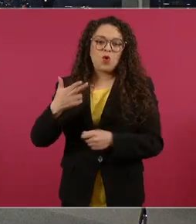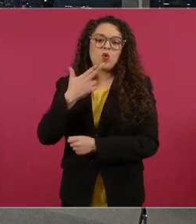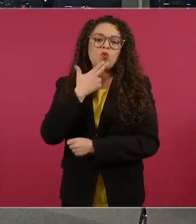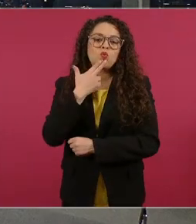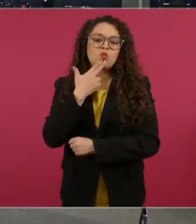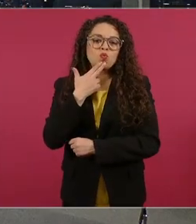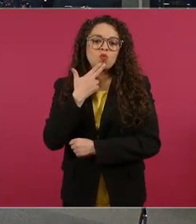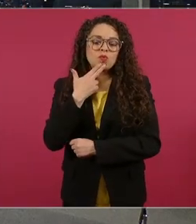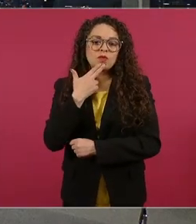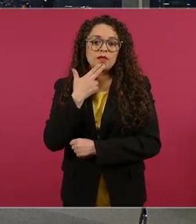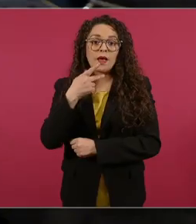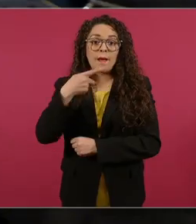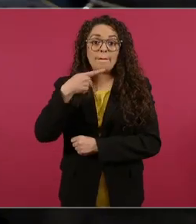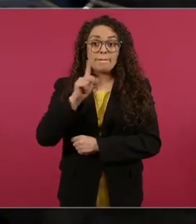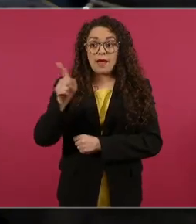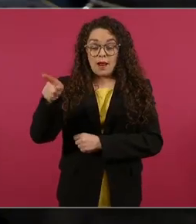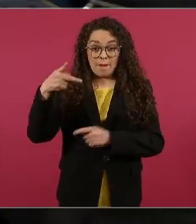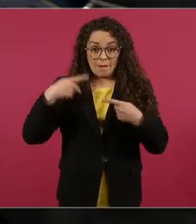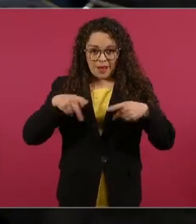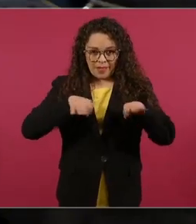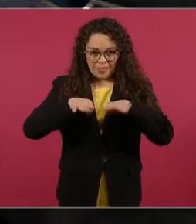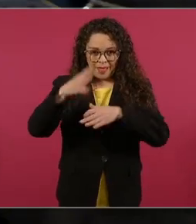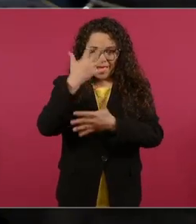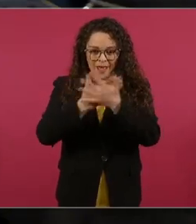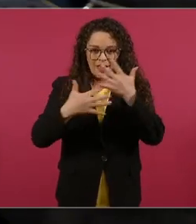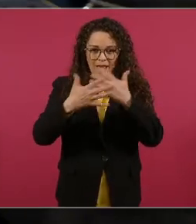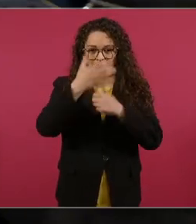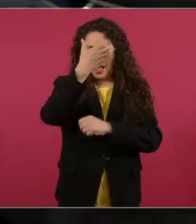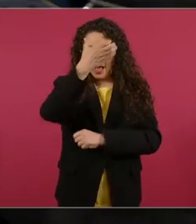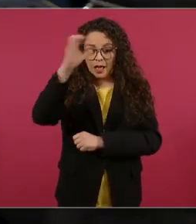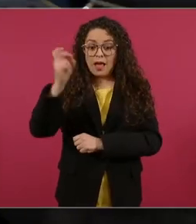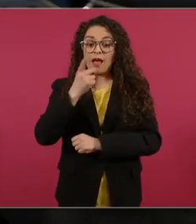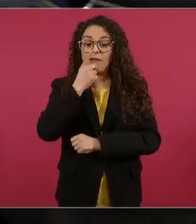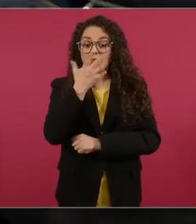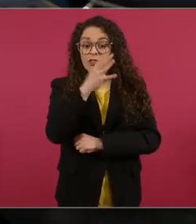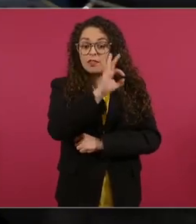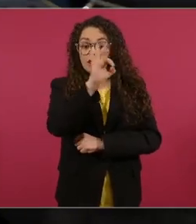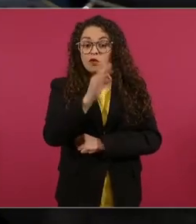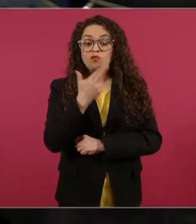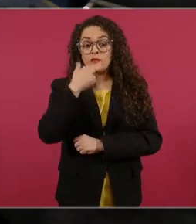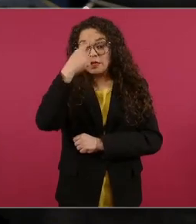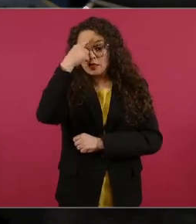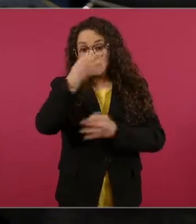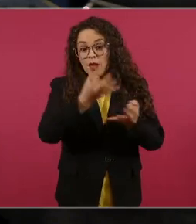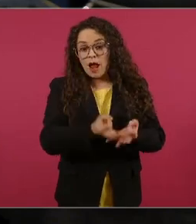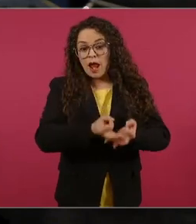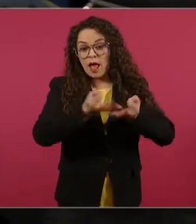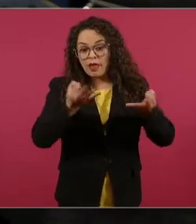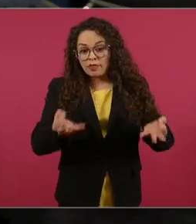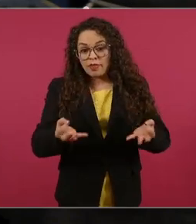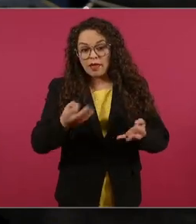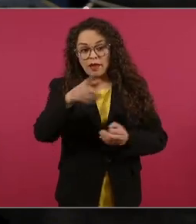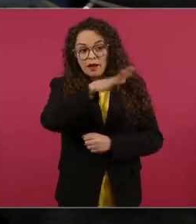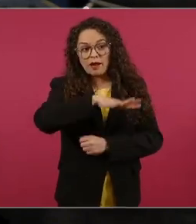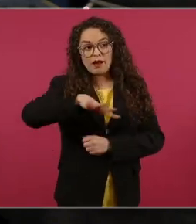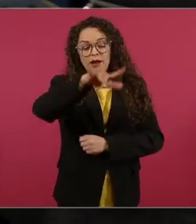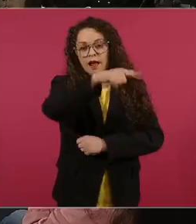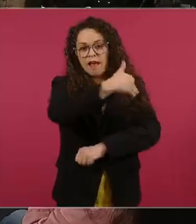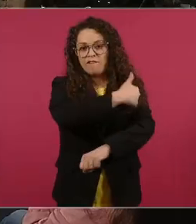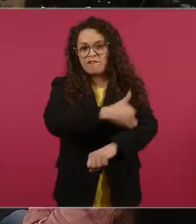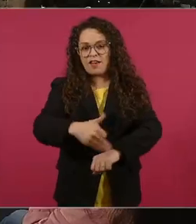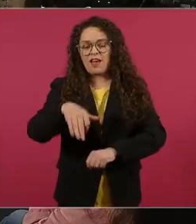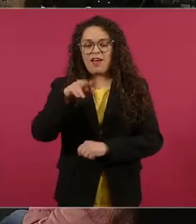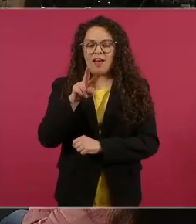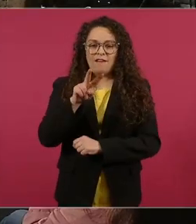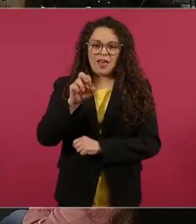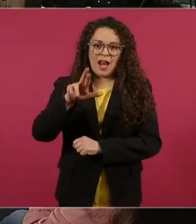estos agricultores están diciendo que este 10% se va a usar para regar las tierras de la familia Verástegui, y que inclusive ya